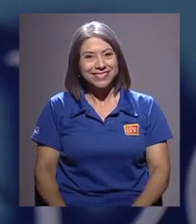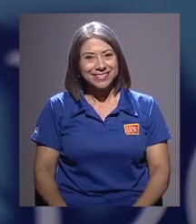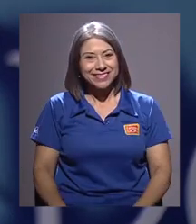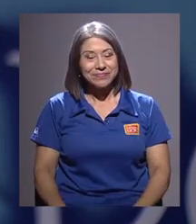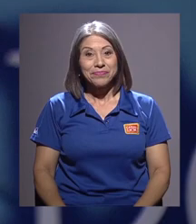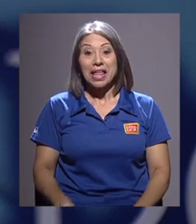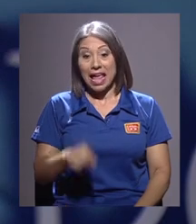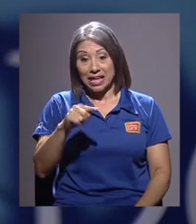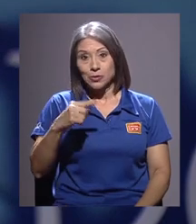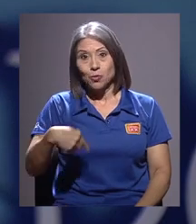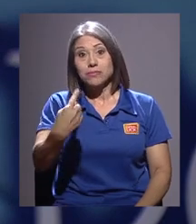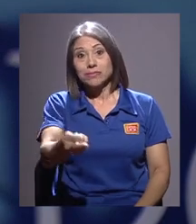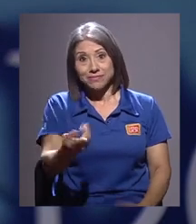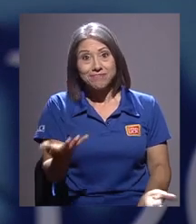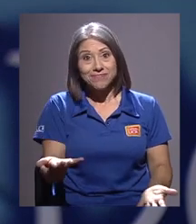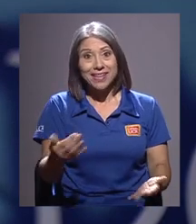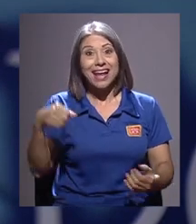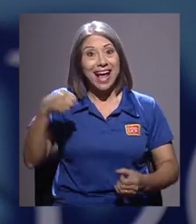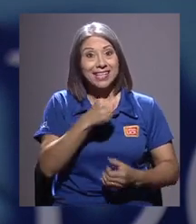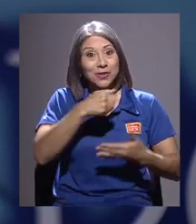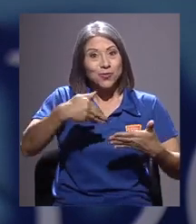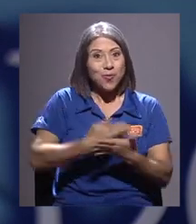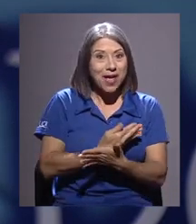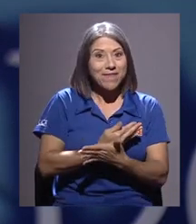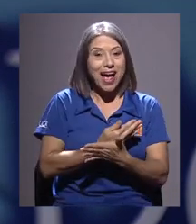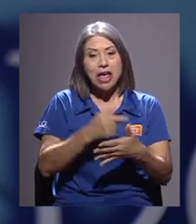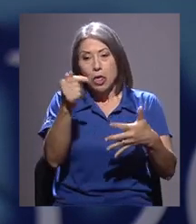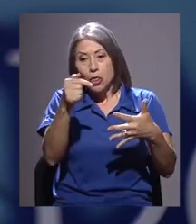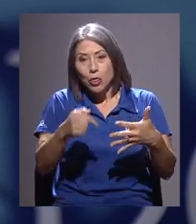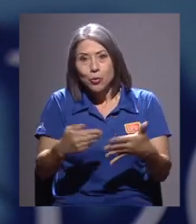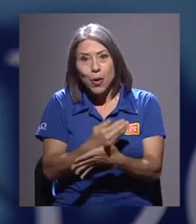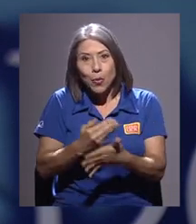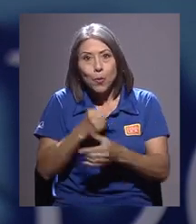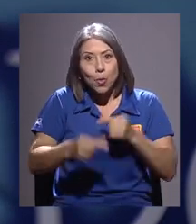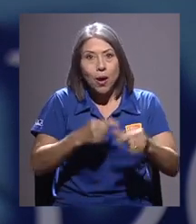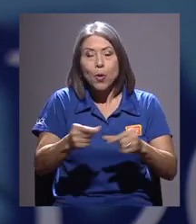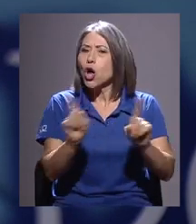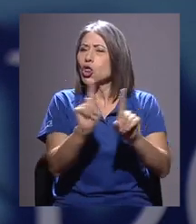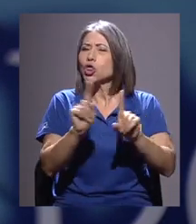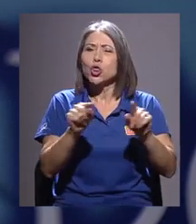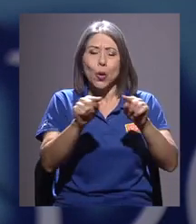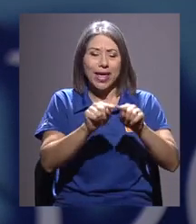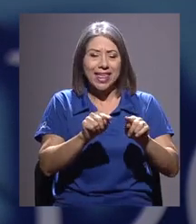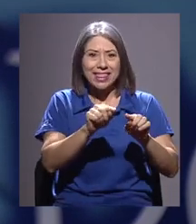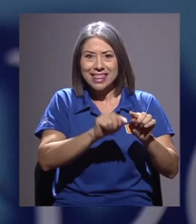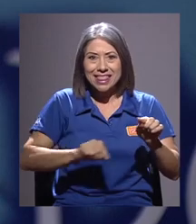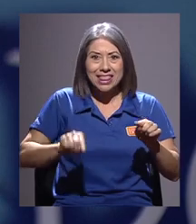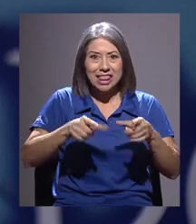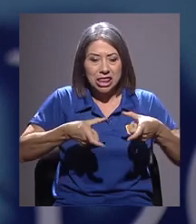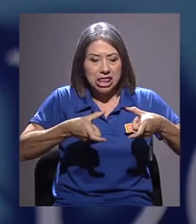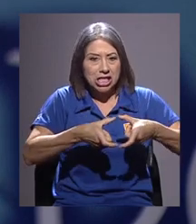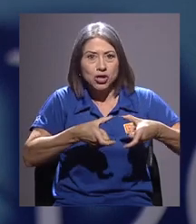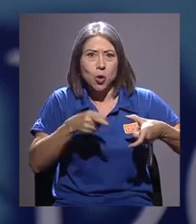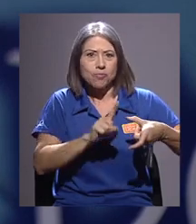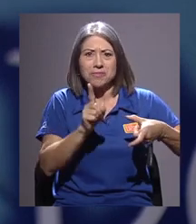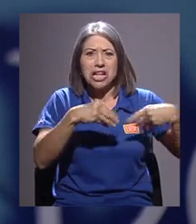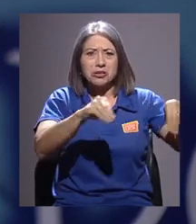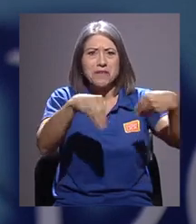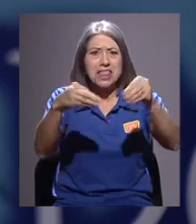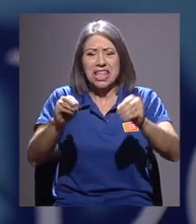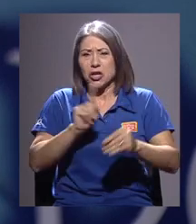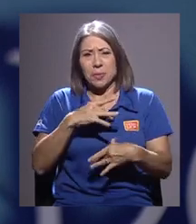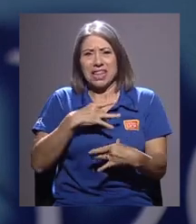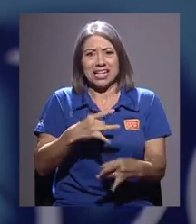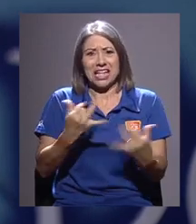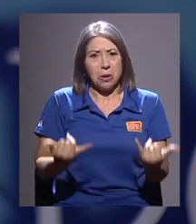viene eso una canción nueva bien el repertorio nuevo poco a poco ya no en disco porque ya los discos no se venden entonces no me interesa sacar un disco